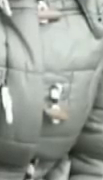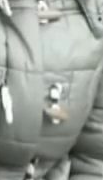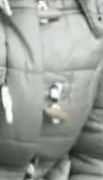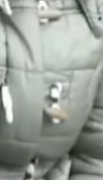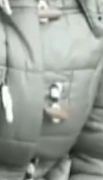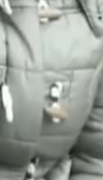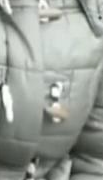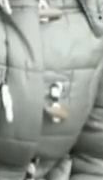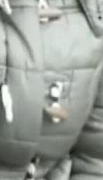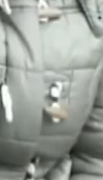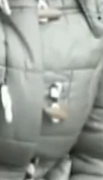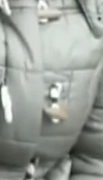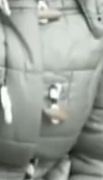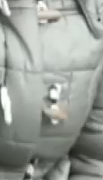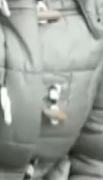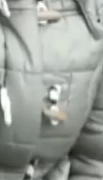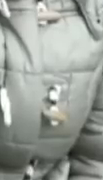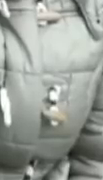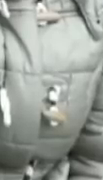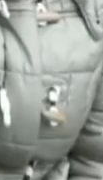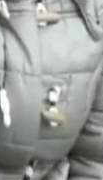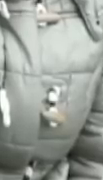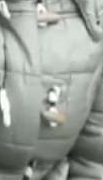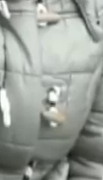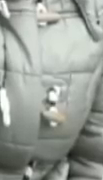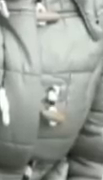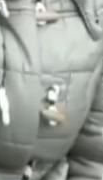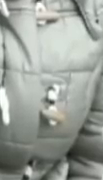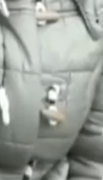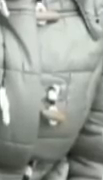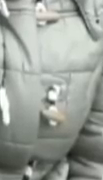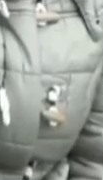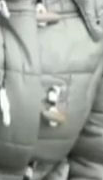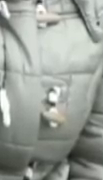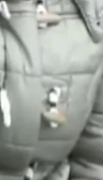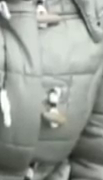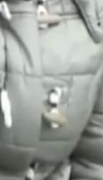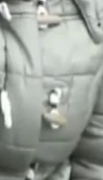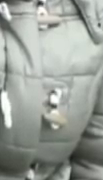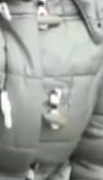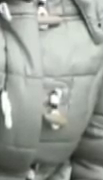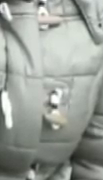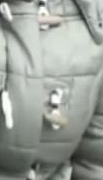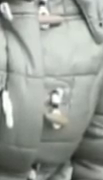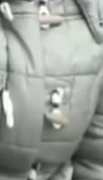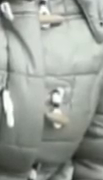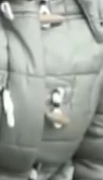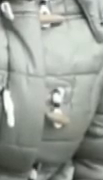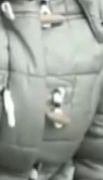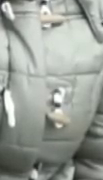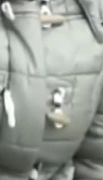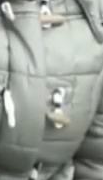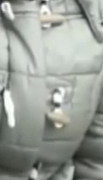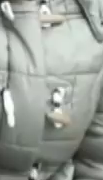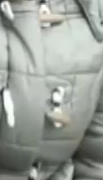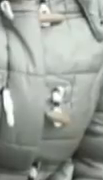entonces la trasladan aquí y nos dicen que el trasplante de ella iba a ser